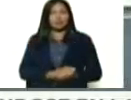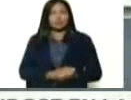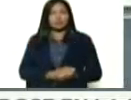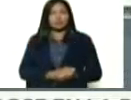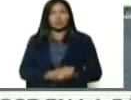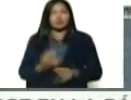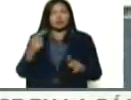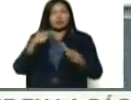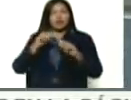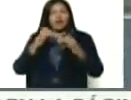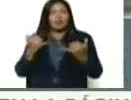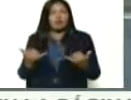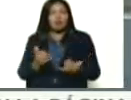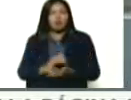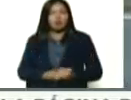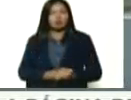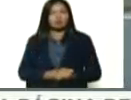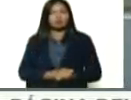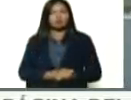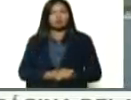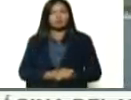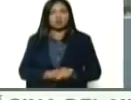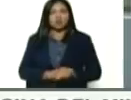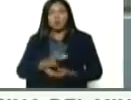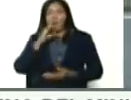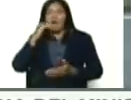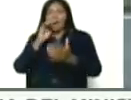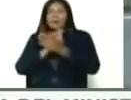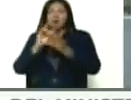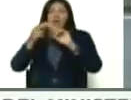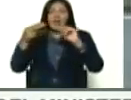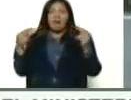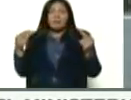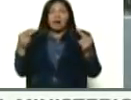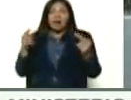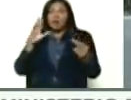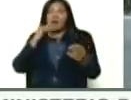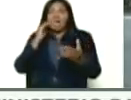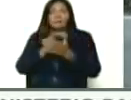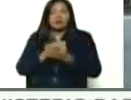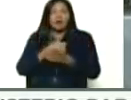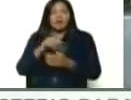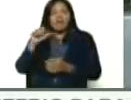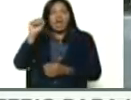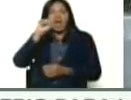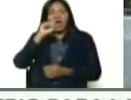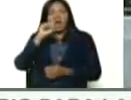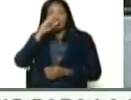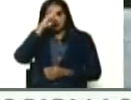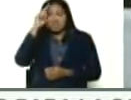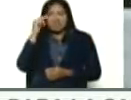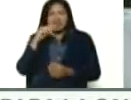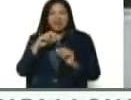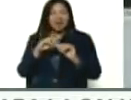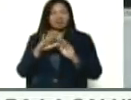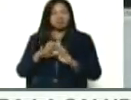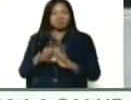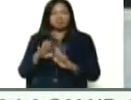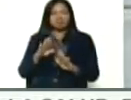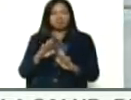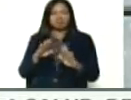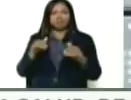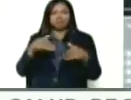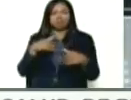contundente los enemigos de la paz los enemigos de siria quedaron nocaut